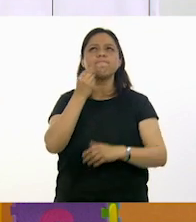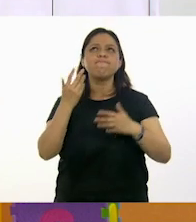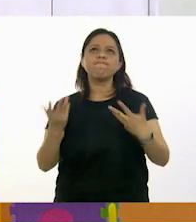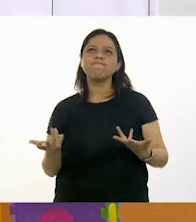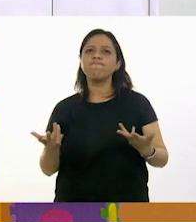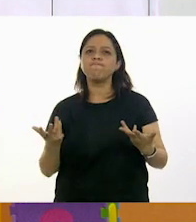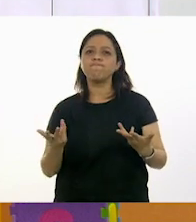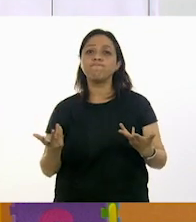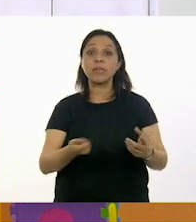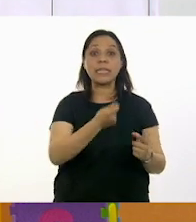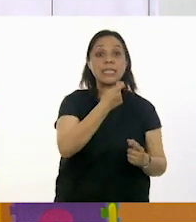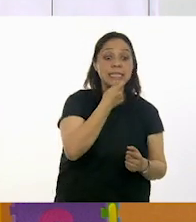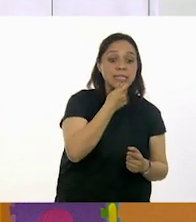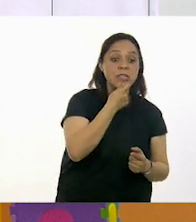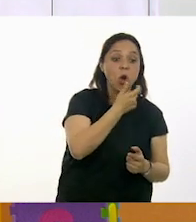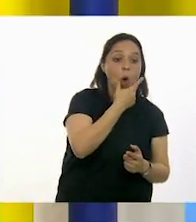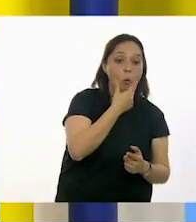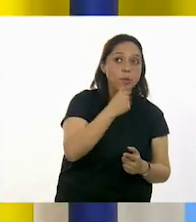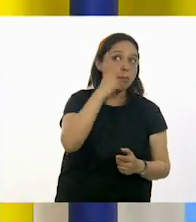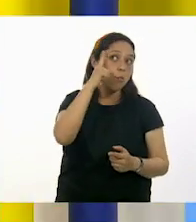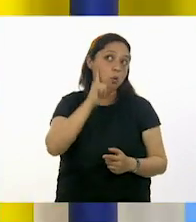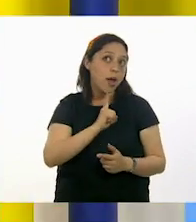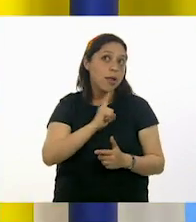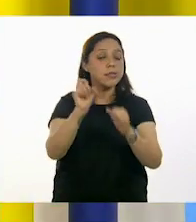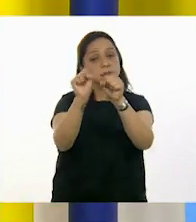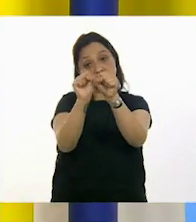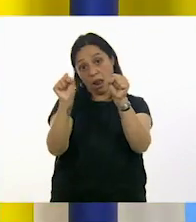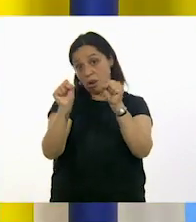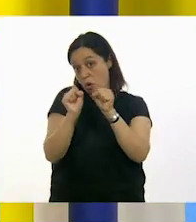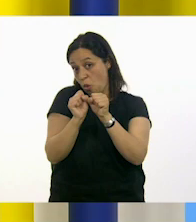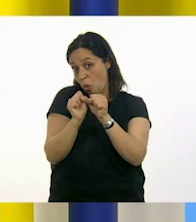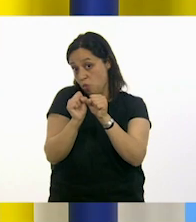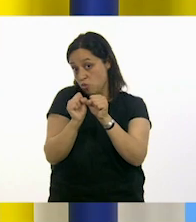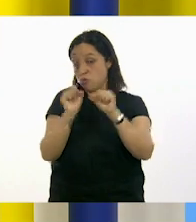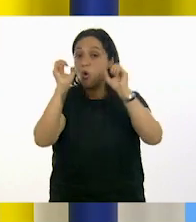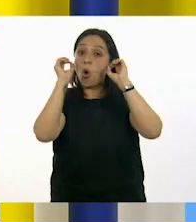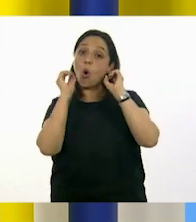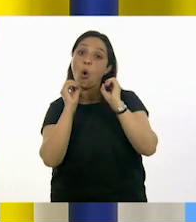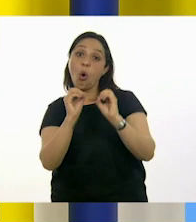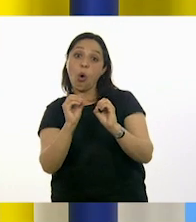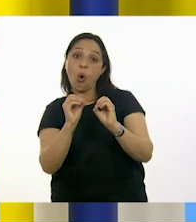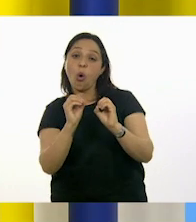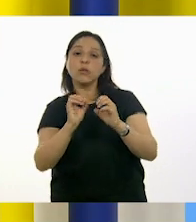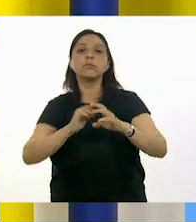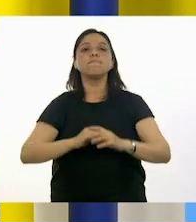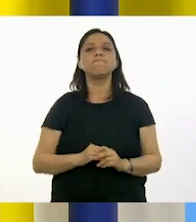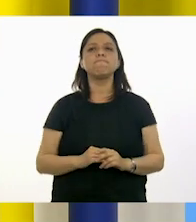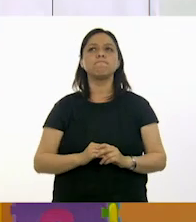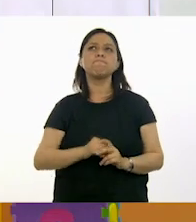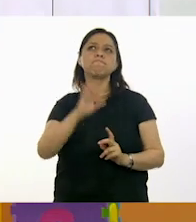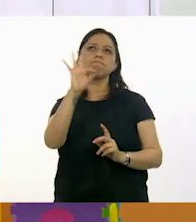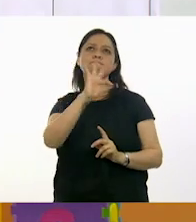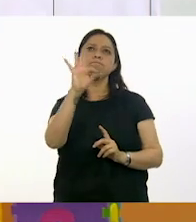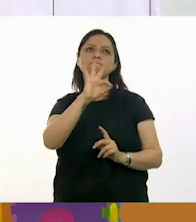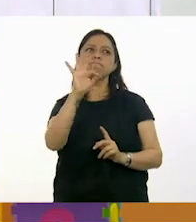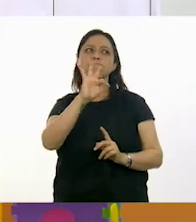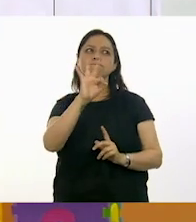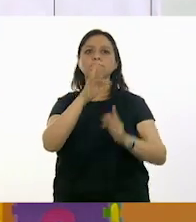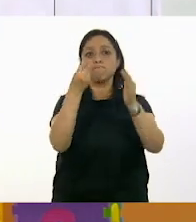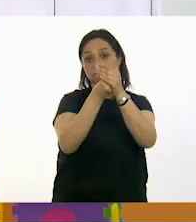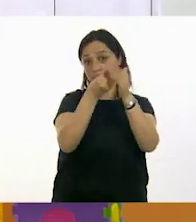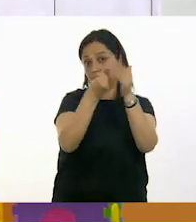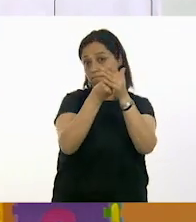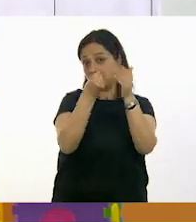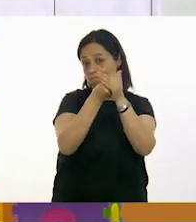¿cuántas niñas y niños hay en nuestro salón? ¿O cuántos tomamos clases Exacto.